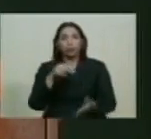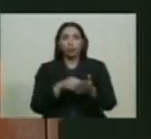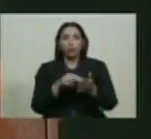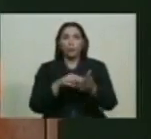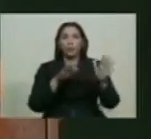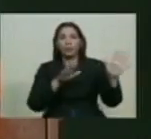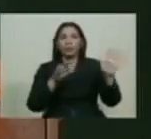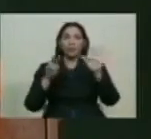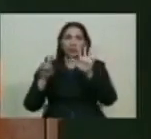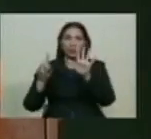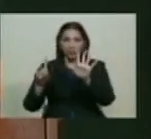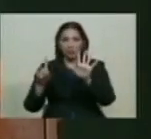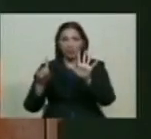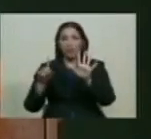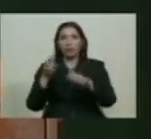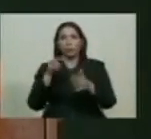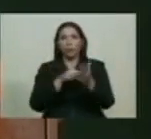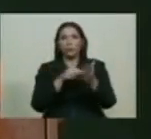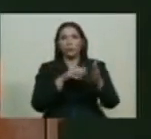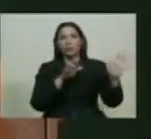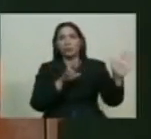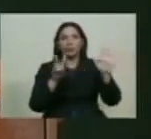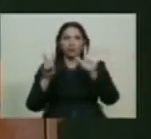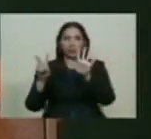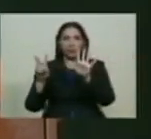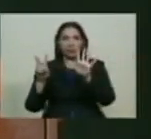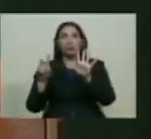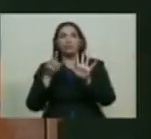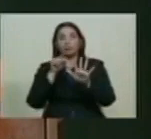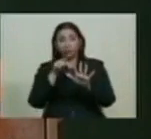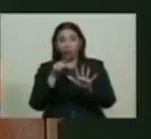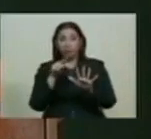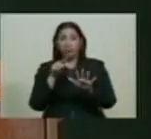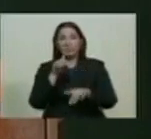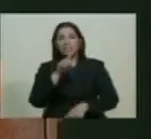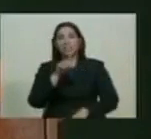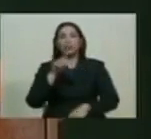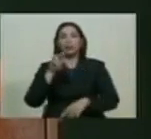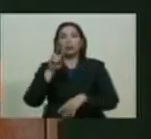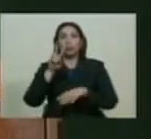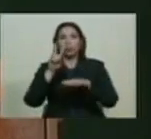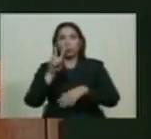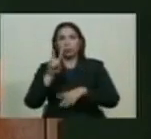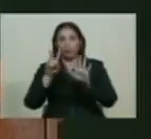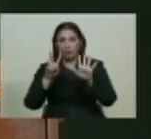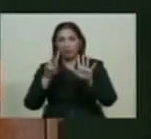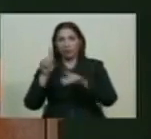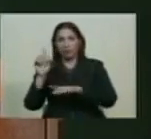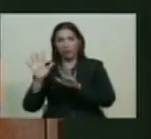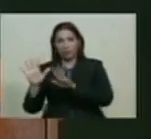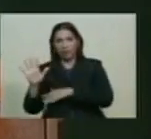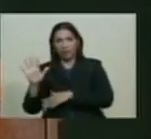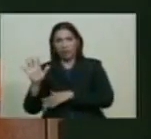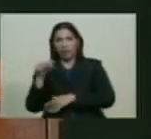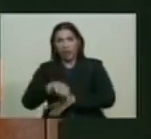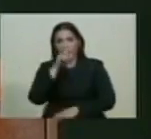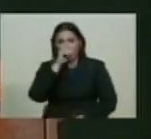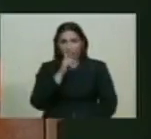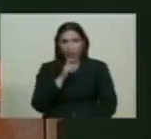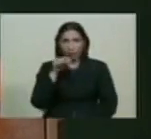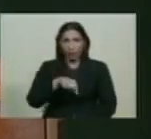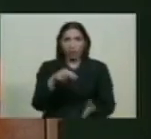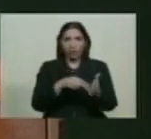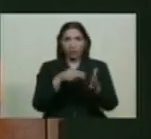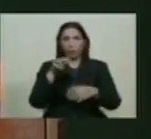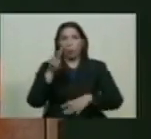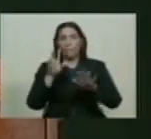123.255 estudiantes en la modalidad de técnica. Para el año 2018, este año donde ustedes se gradúan, esta cifra